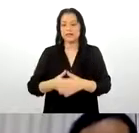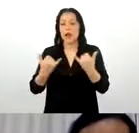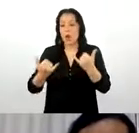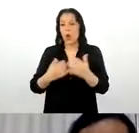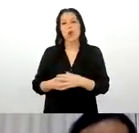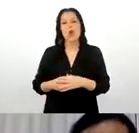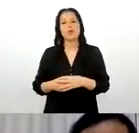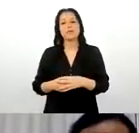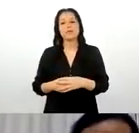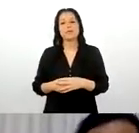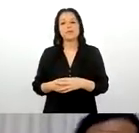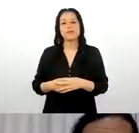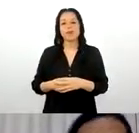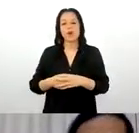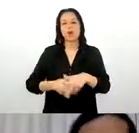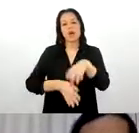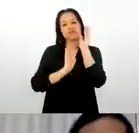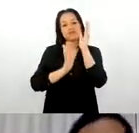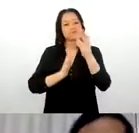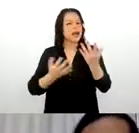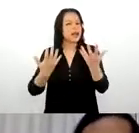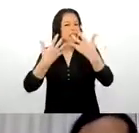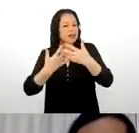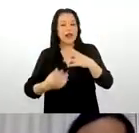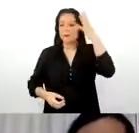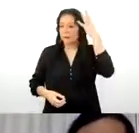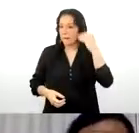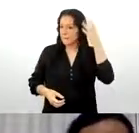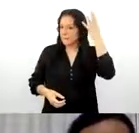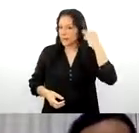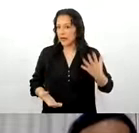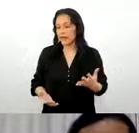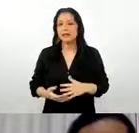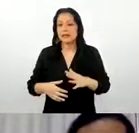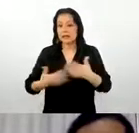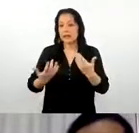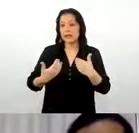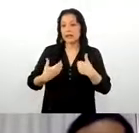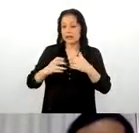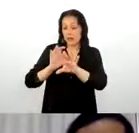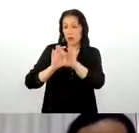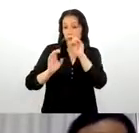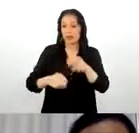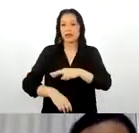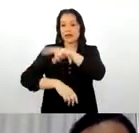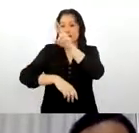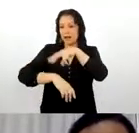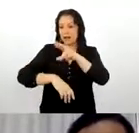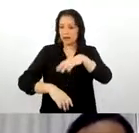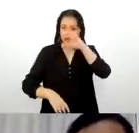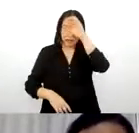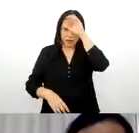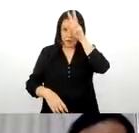dar una presentación relacionada a las experiencias que se encuentran en la región de Cusco